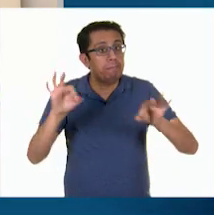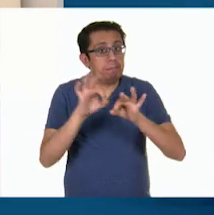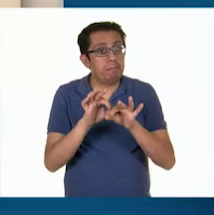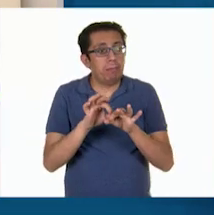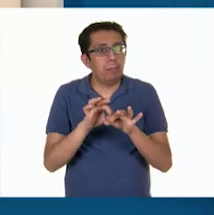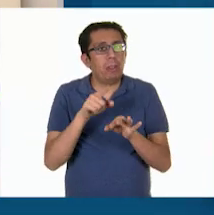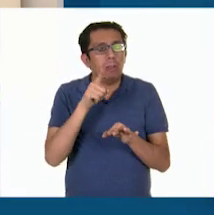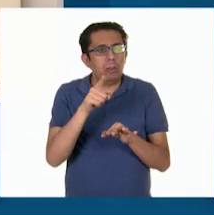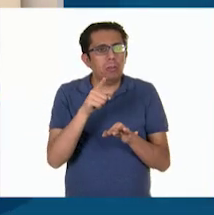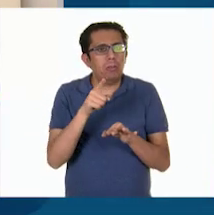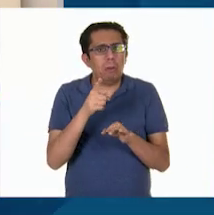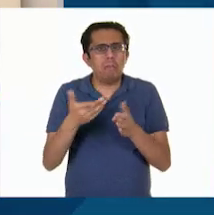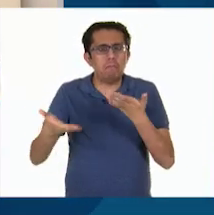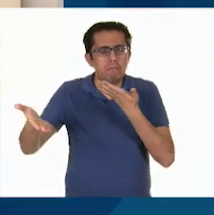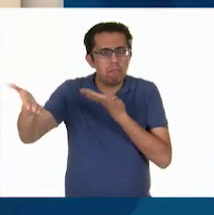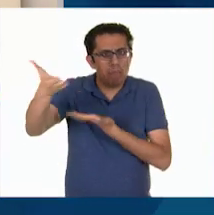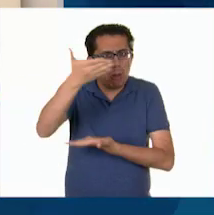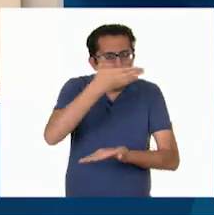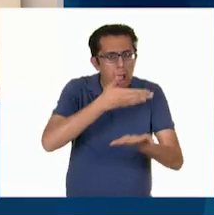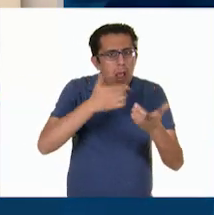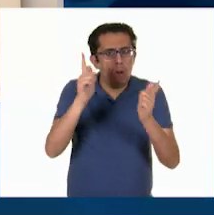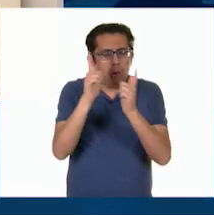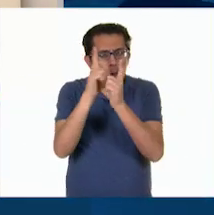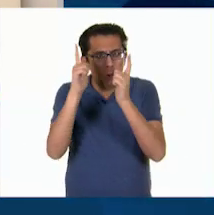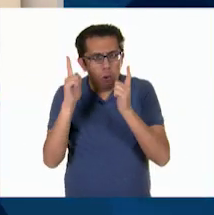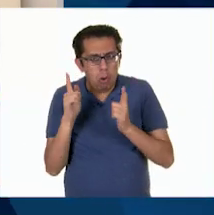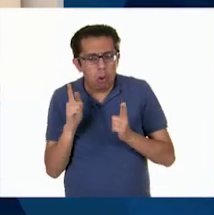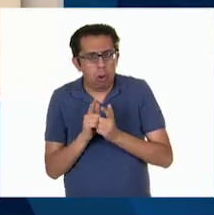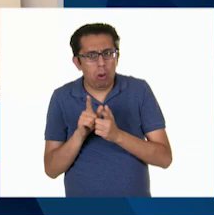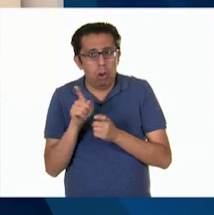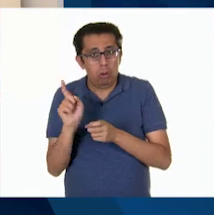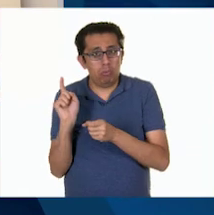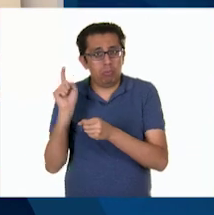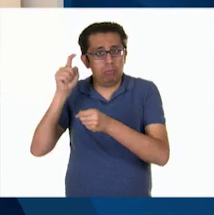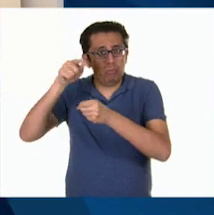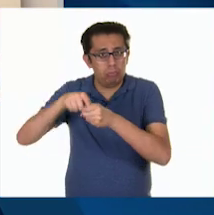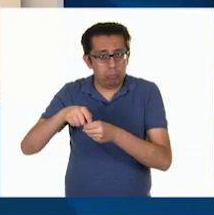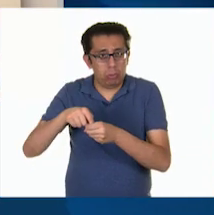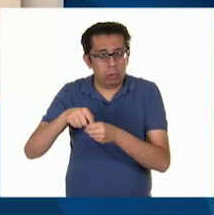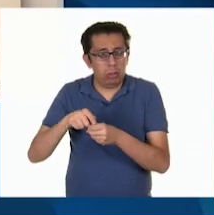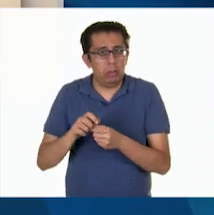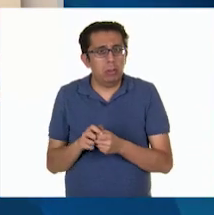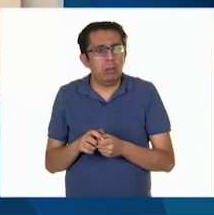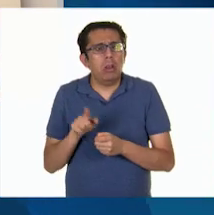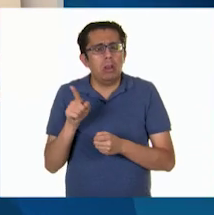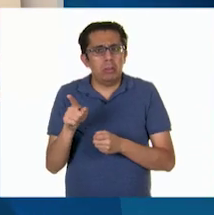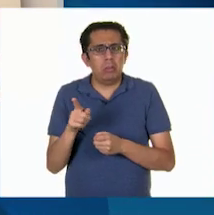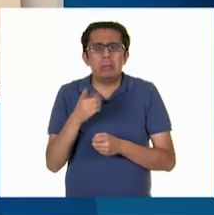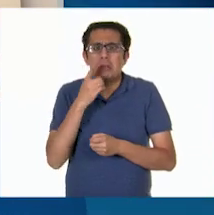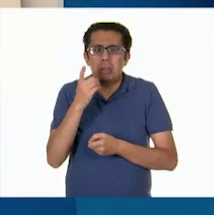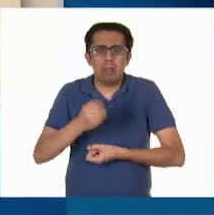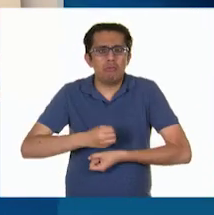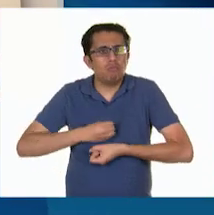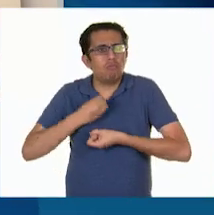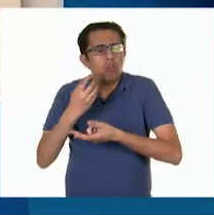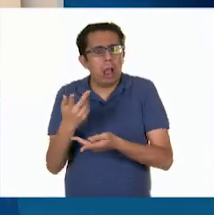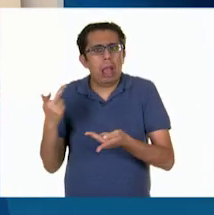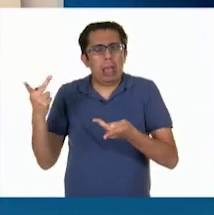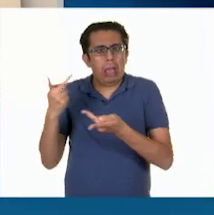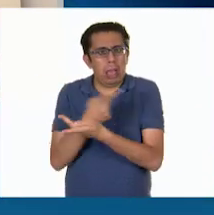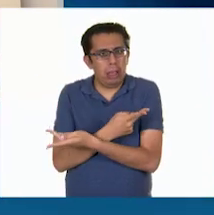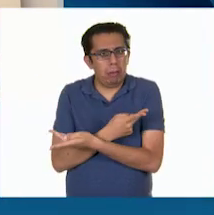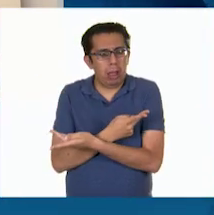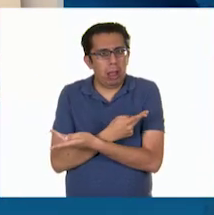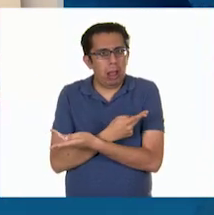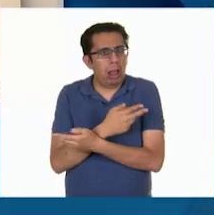que comentes en el grupo en el que estás involucrado, en el grupo en el que se aplica esa norma, que comentes lo que pasa con ella